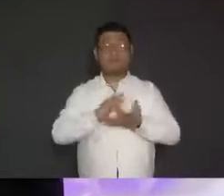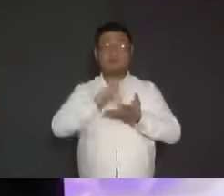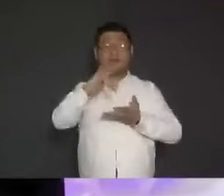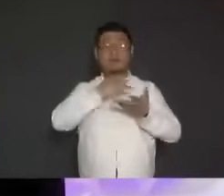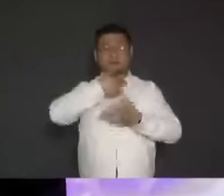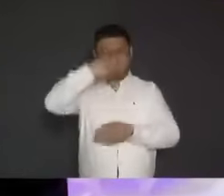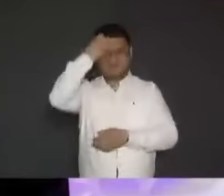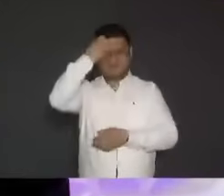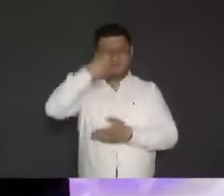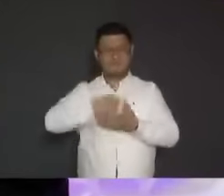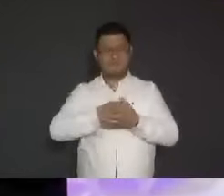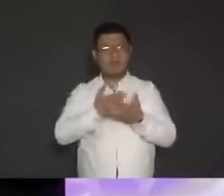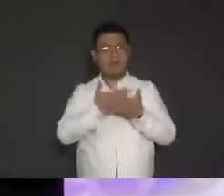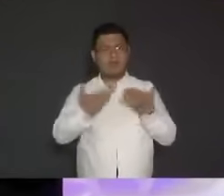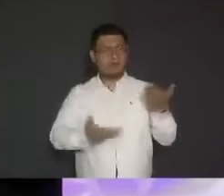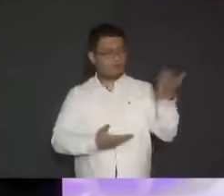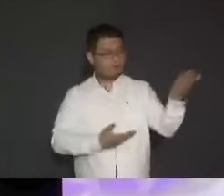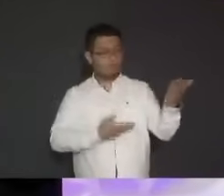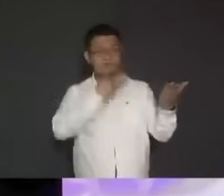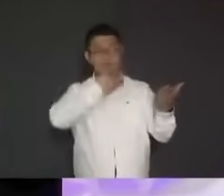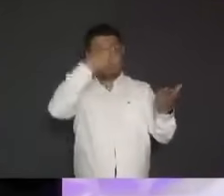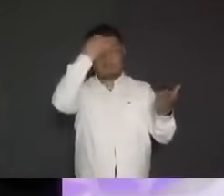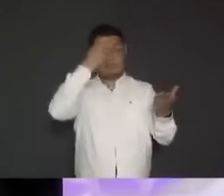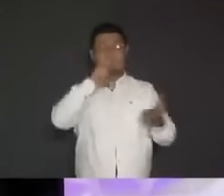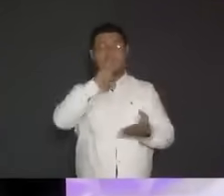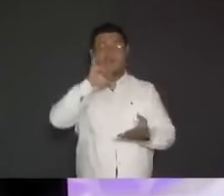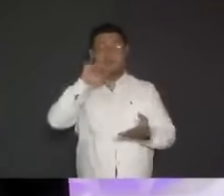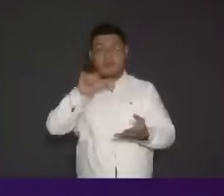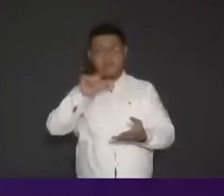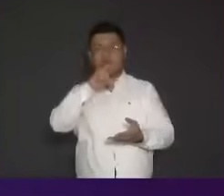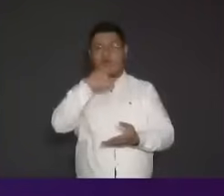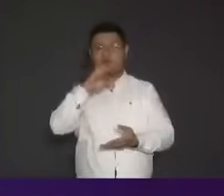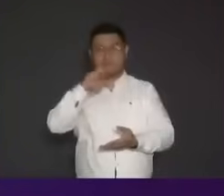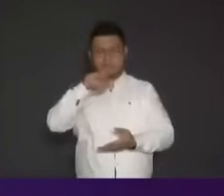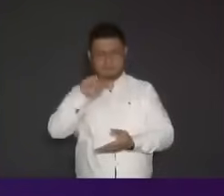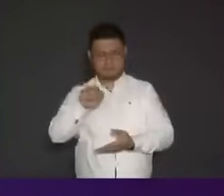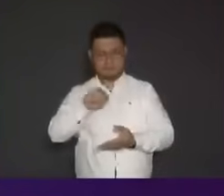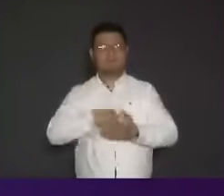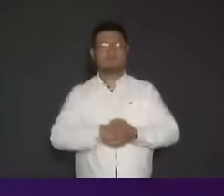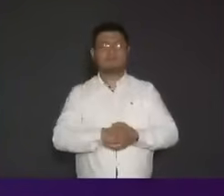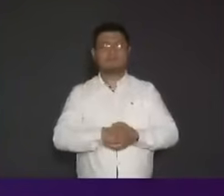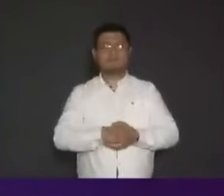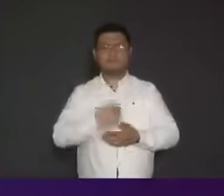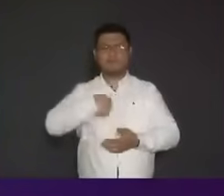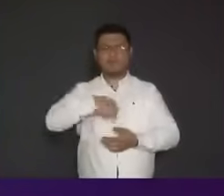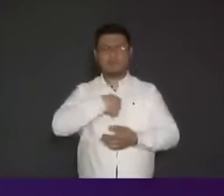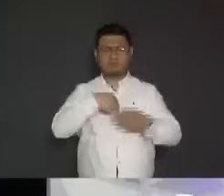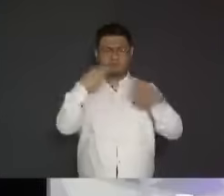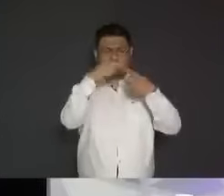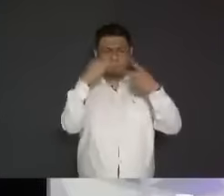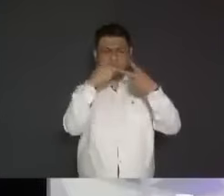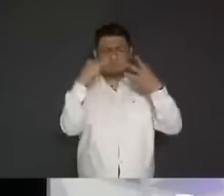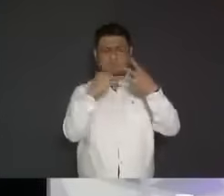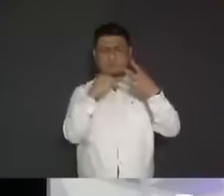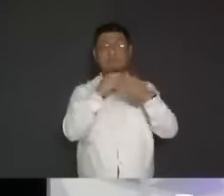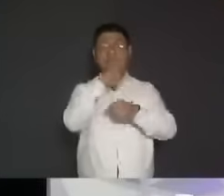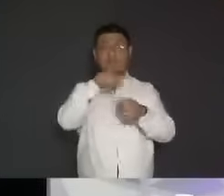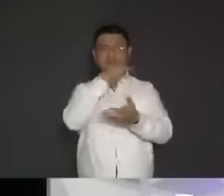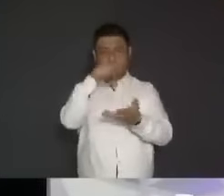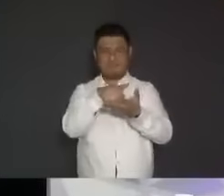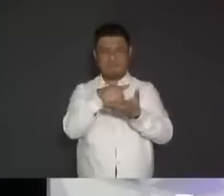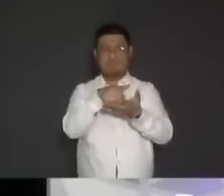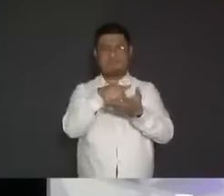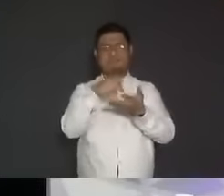momento de ceder la palabra a la candidata Vida Gómez Herrera. Adelante, candidata. Somos el tercer lugar en atracción de nearshoring, es decir,